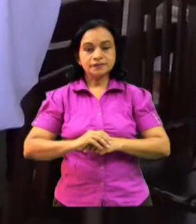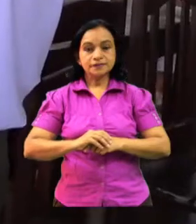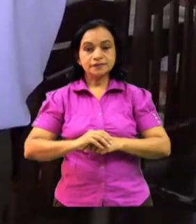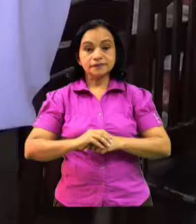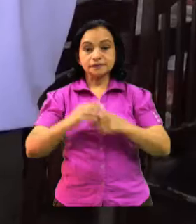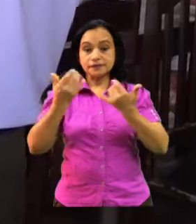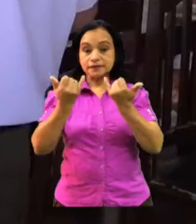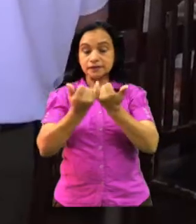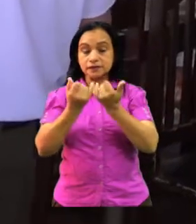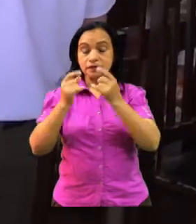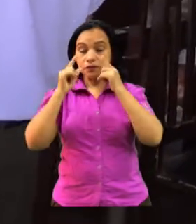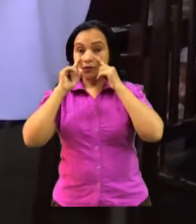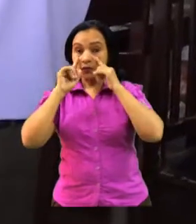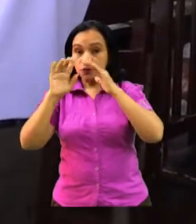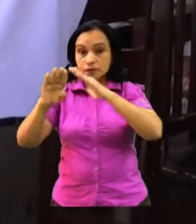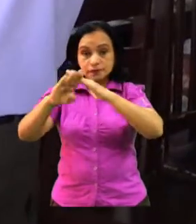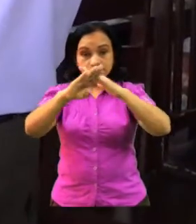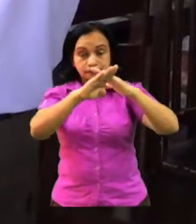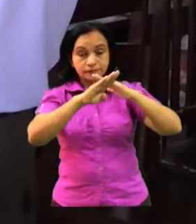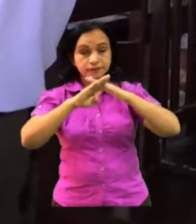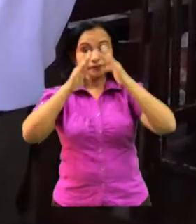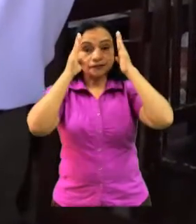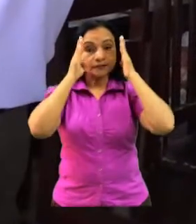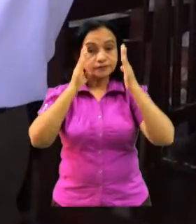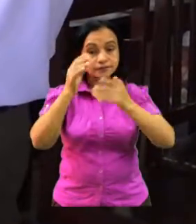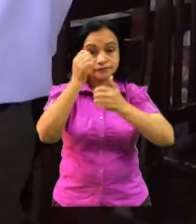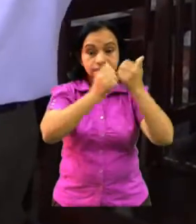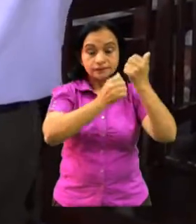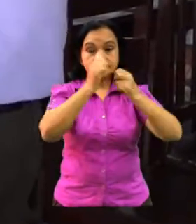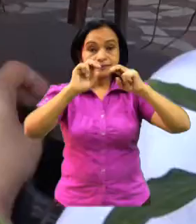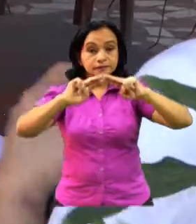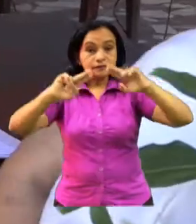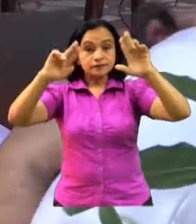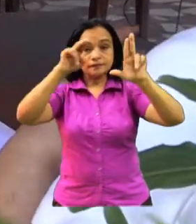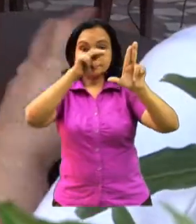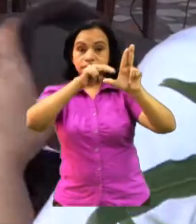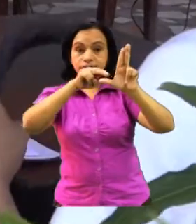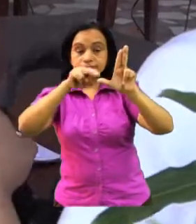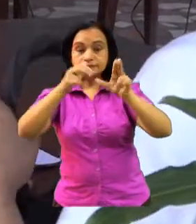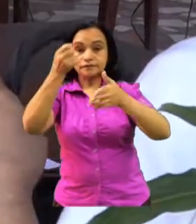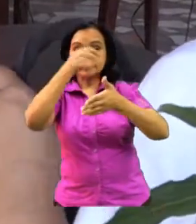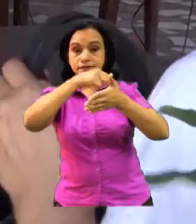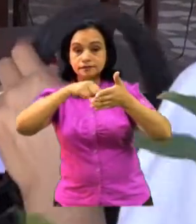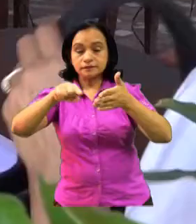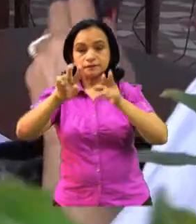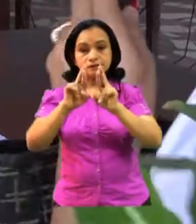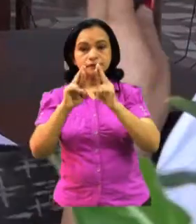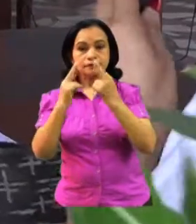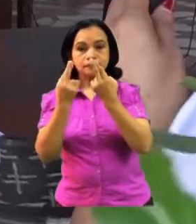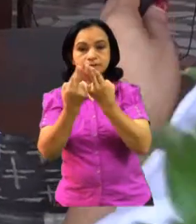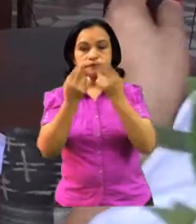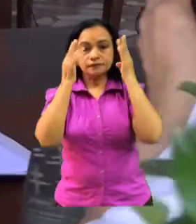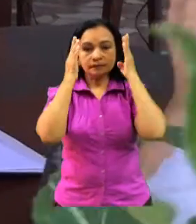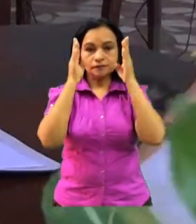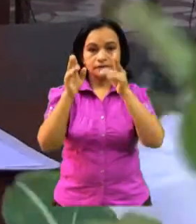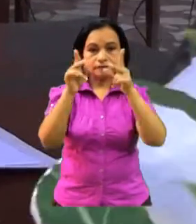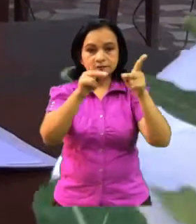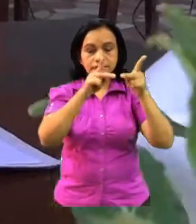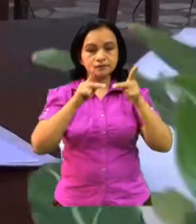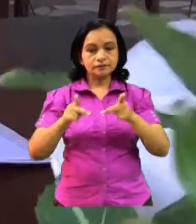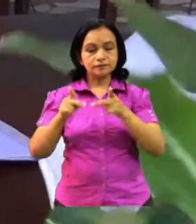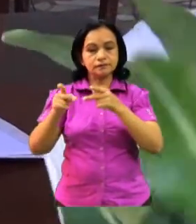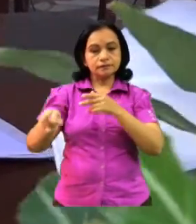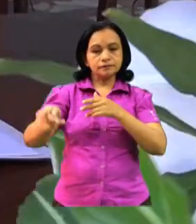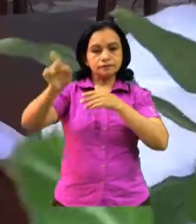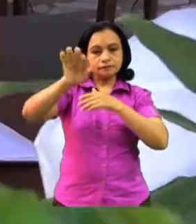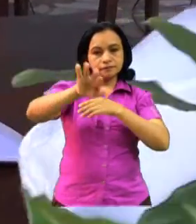El Sistema Nacional para la Prevención, Mitigación y Atención a Desastres, SINAPRED, inició esta semana encuentros con prestadores de servicios de las costas